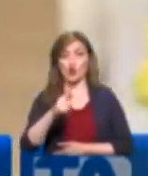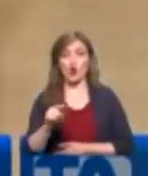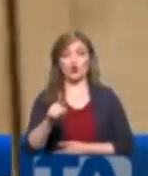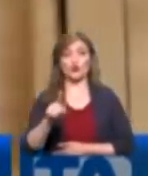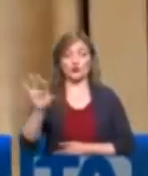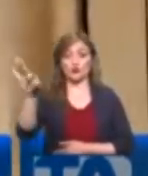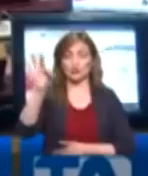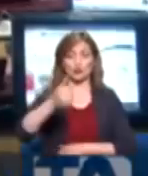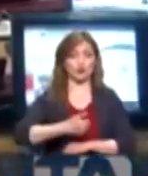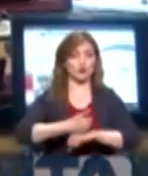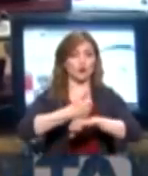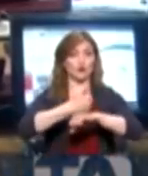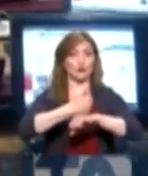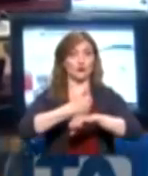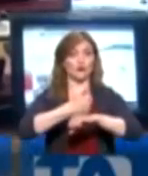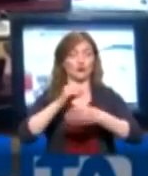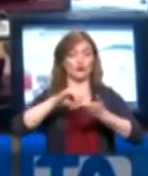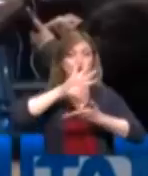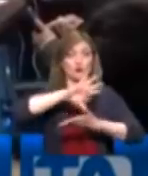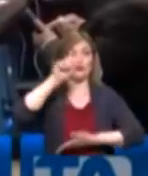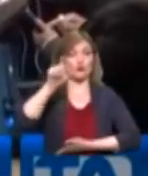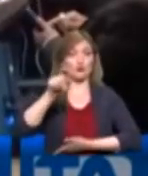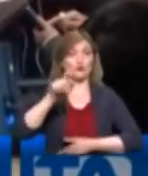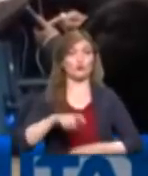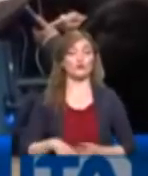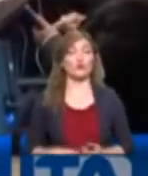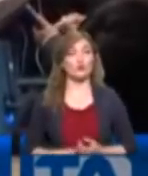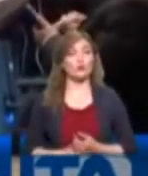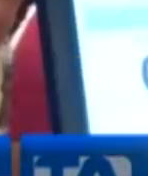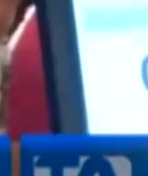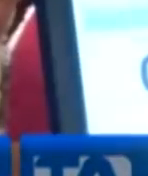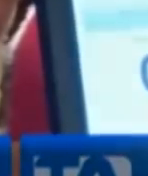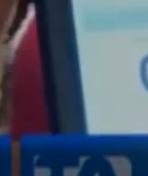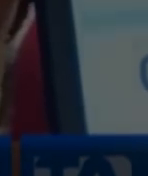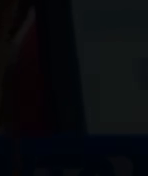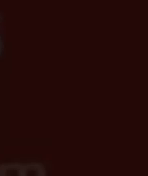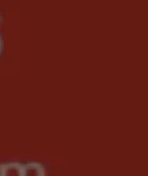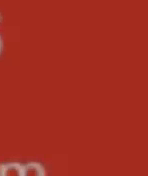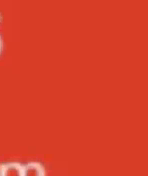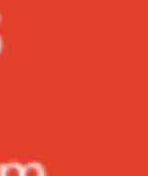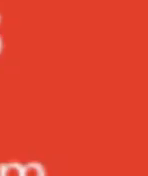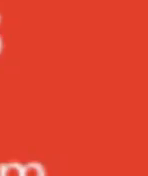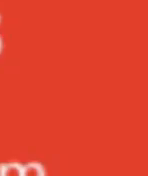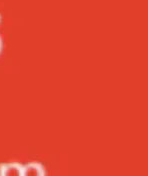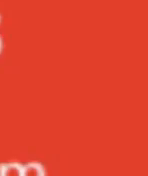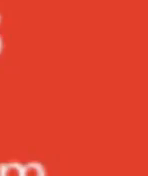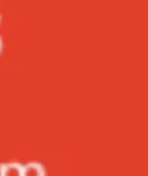de las autoridades regrese al legislativo. En Quito, Andrea Samaniego, 24 horas.